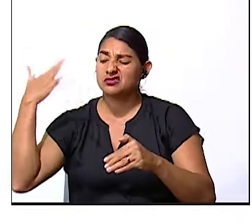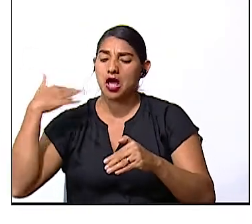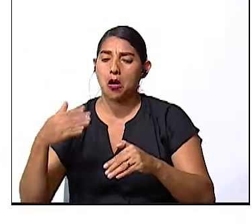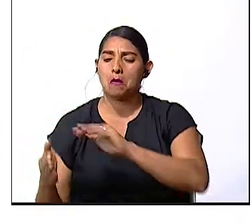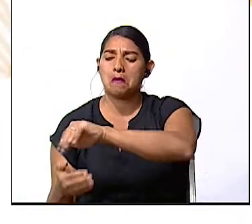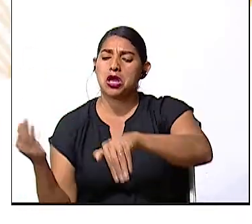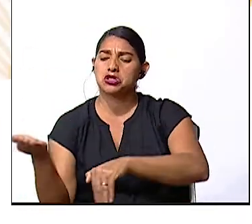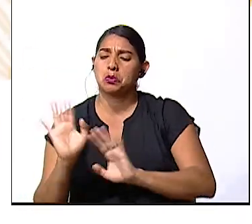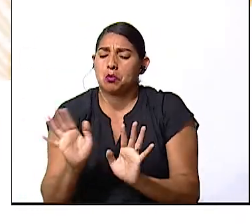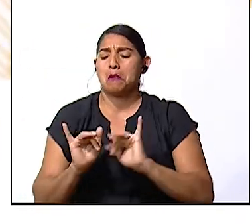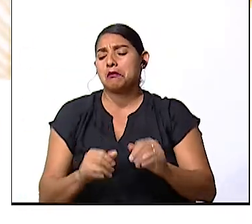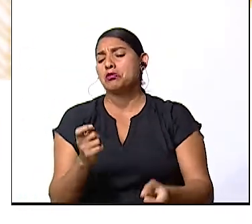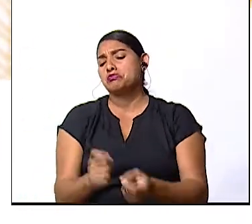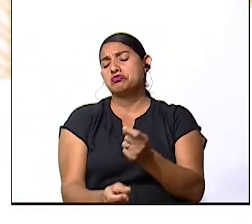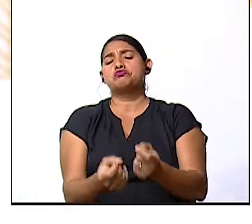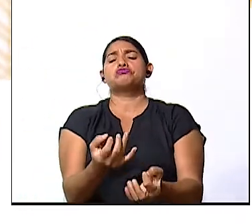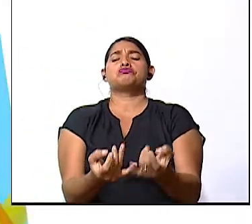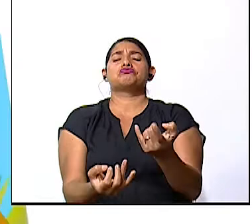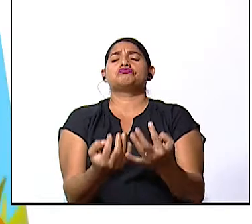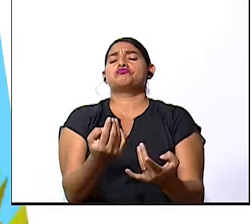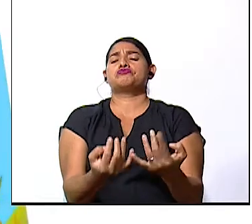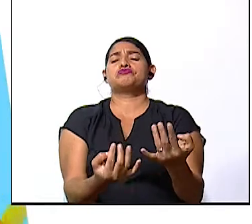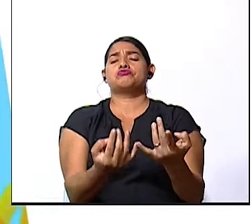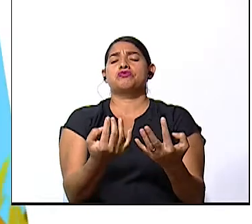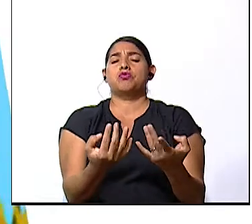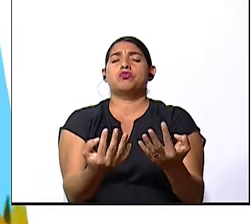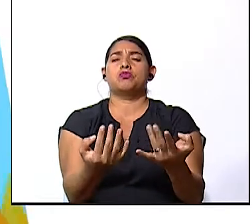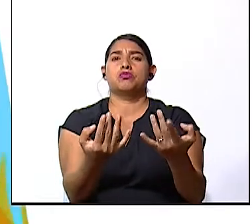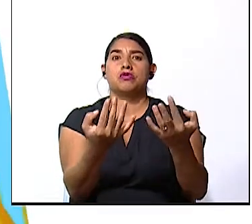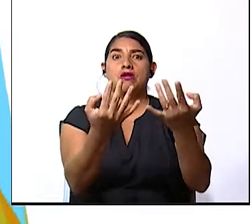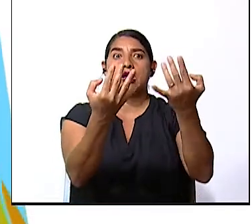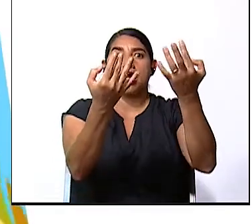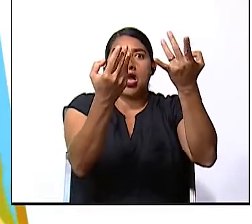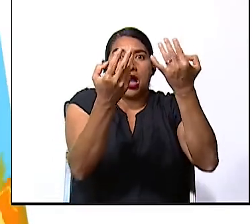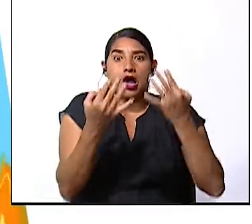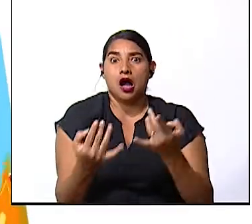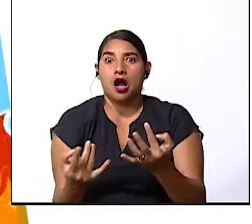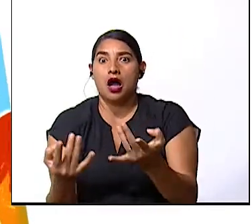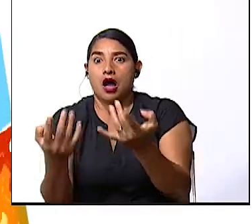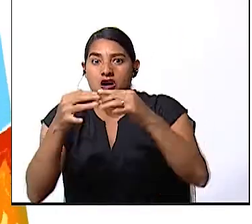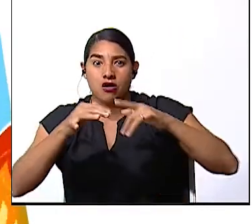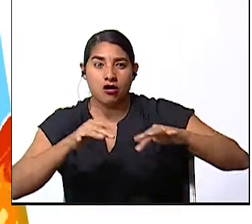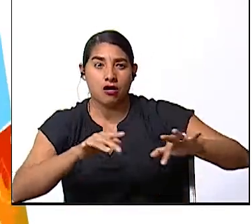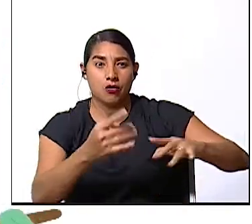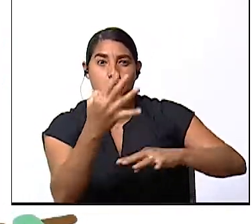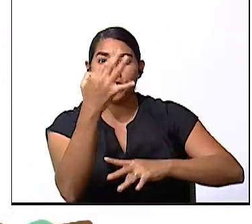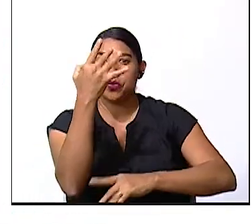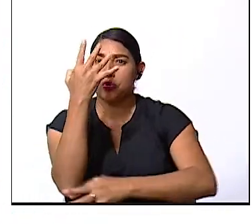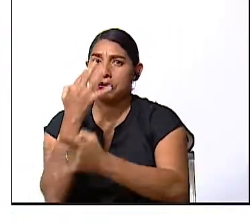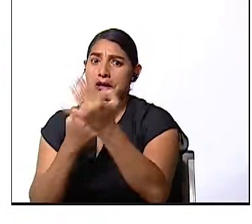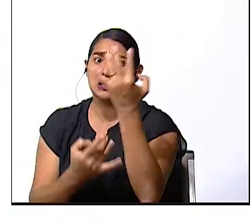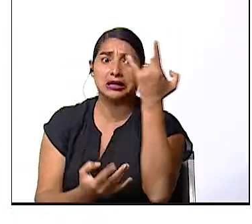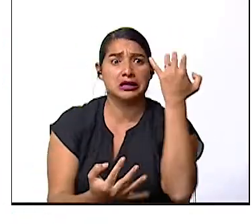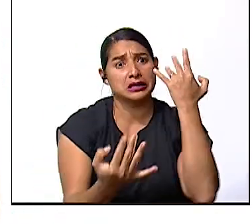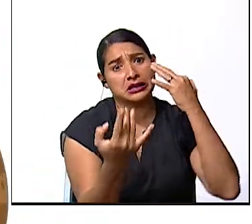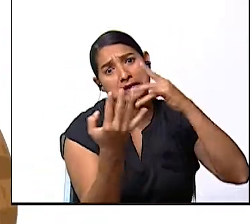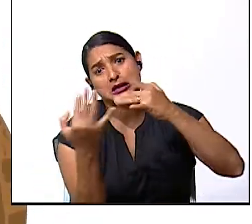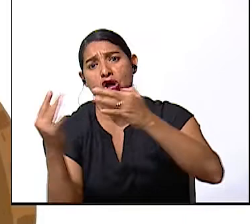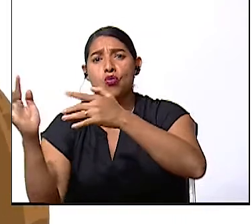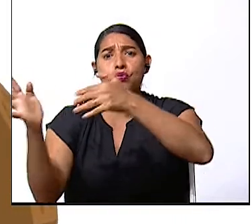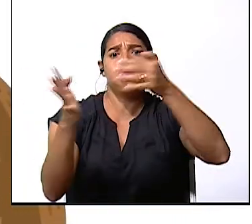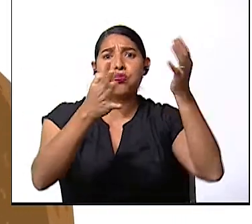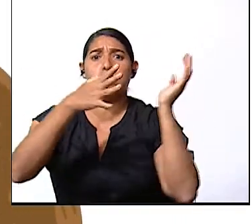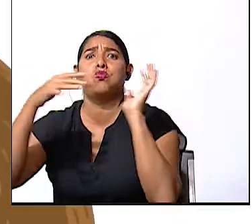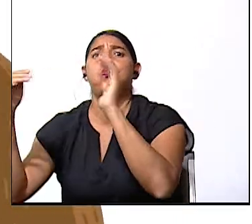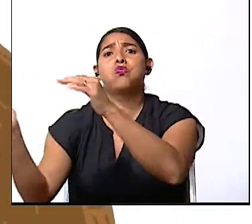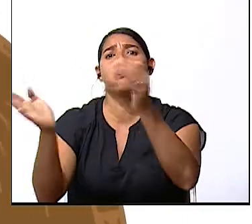volar machete. Cuando encendió la chispa, las llamas se levantaron altas y empezaron a correr hacia el bosque. Pero de repente el